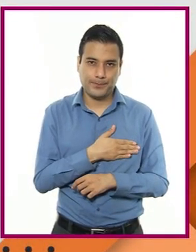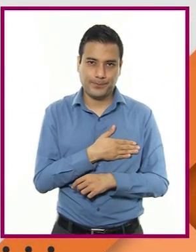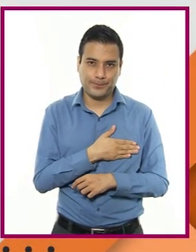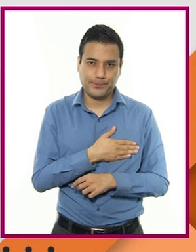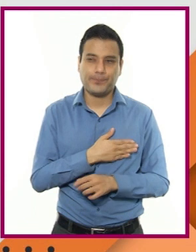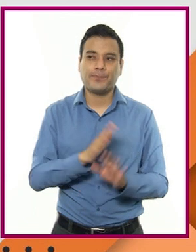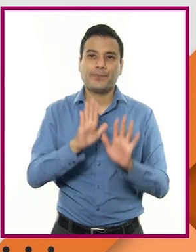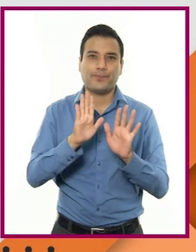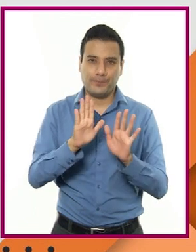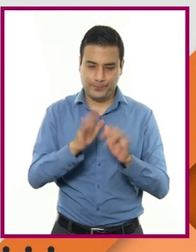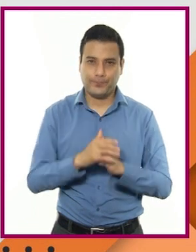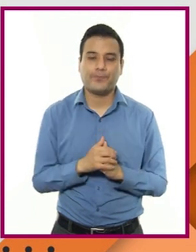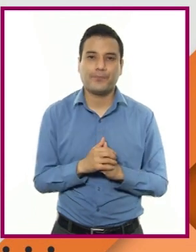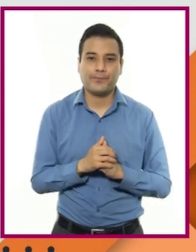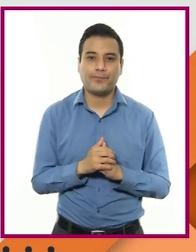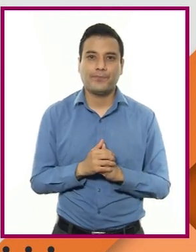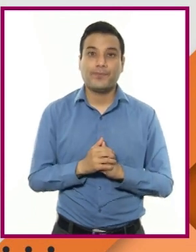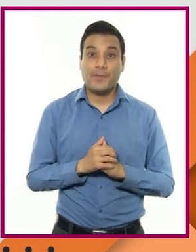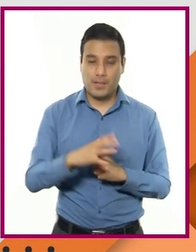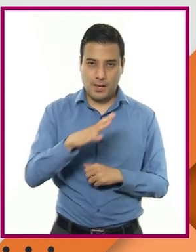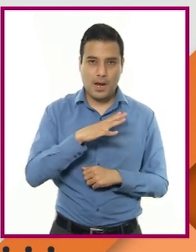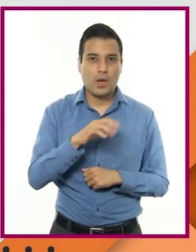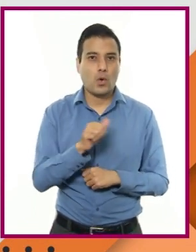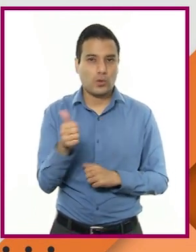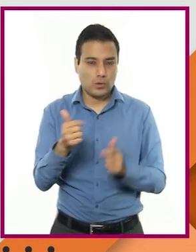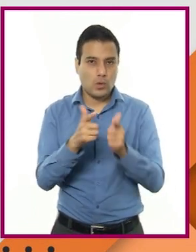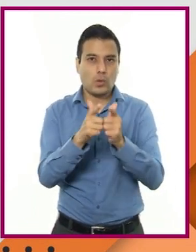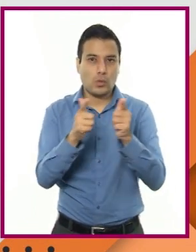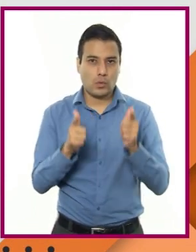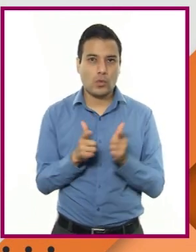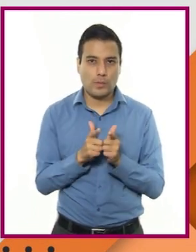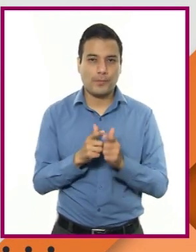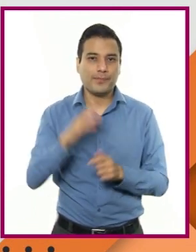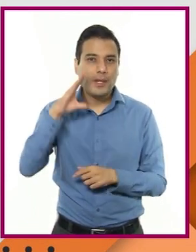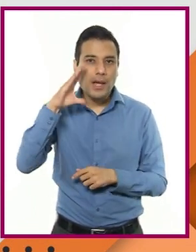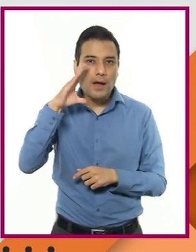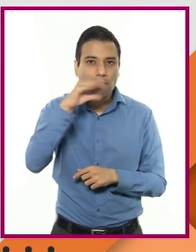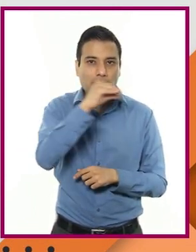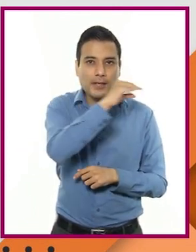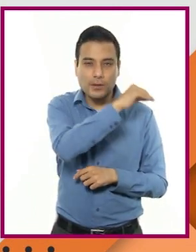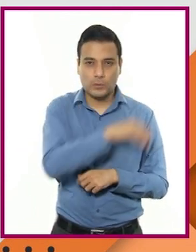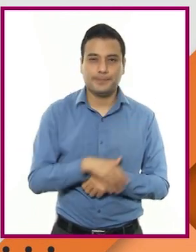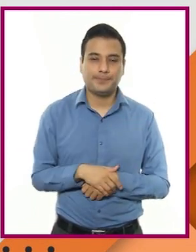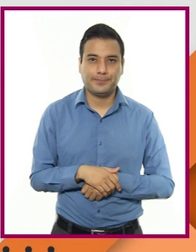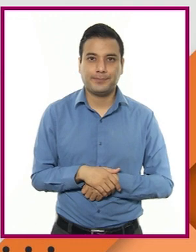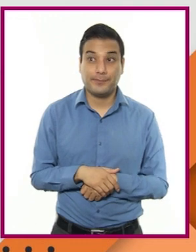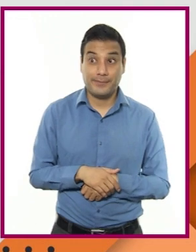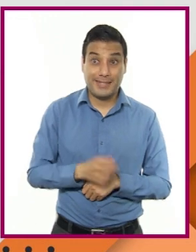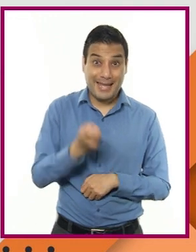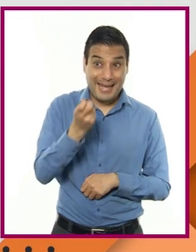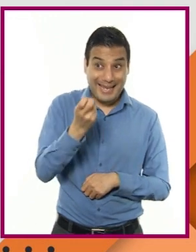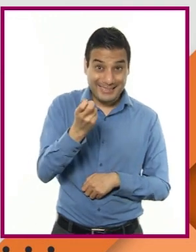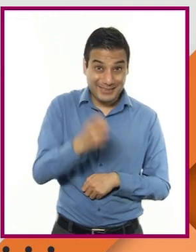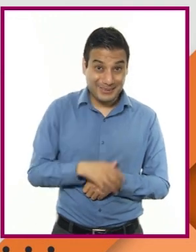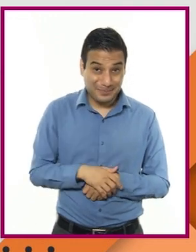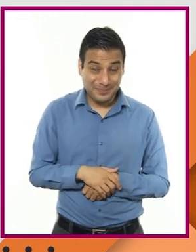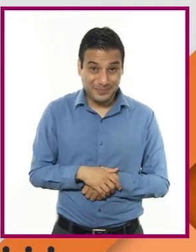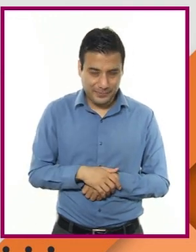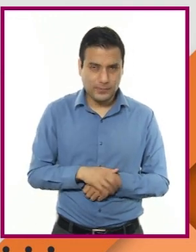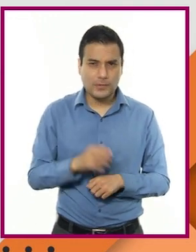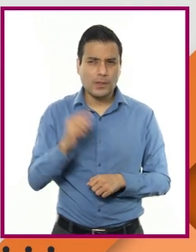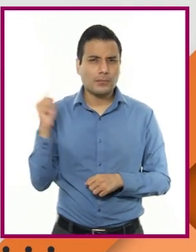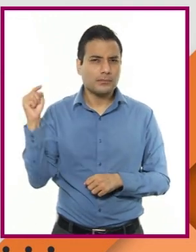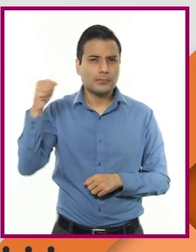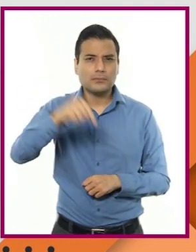Tendremos la integración de un tercer grupo, formado por grupos africanos, los cuales, en un principio, llegan a